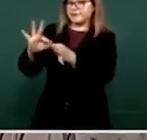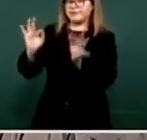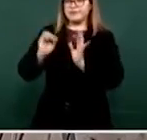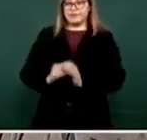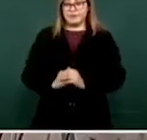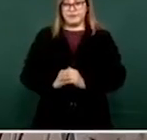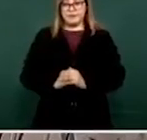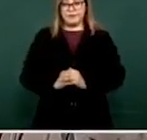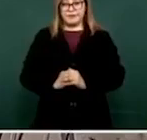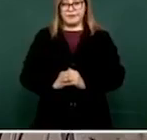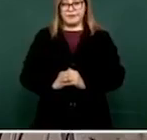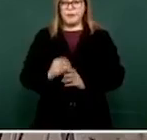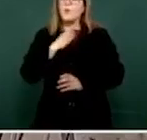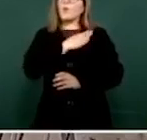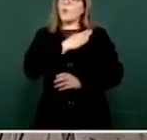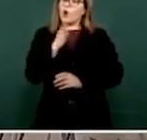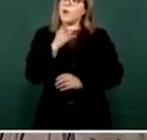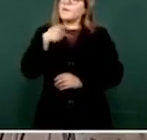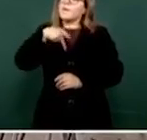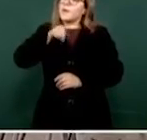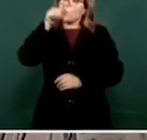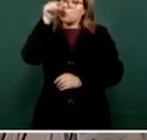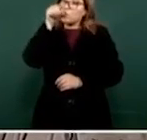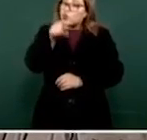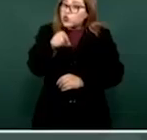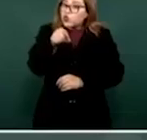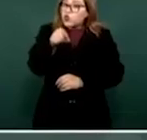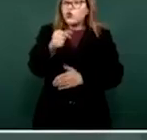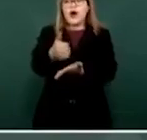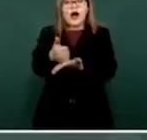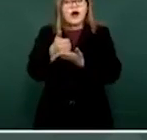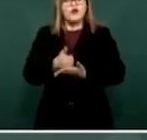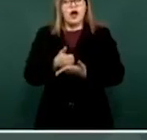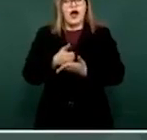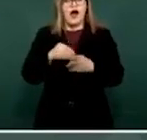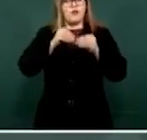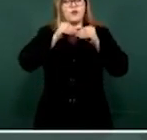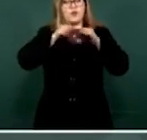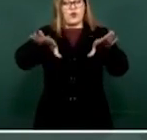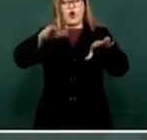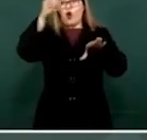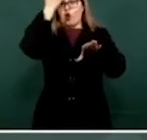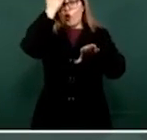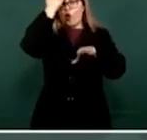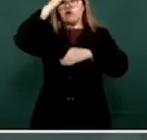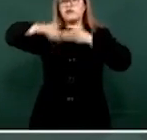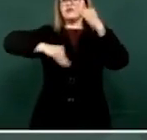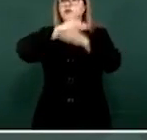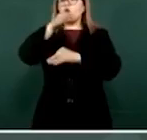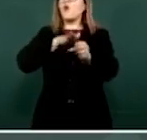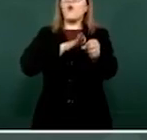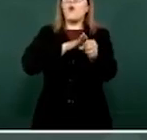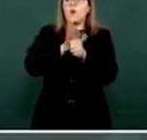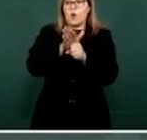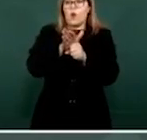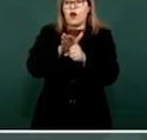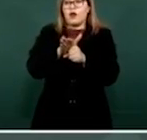Bueno, pero tú me vas a ayudar a dar a conocer a todos cuál